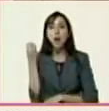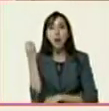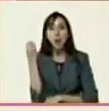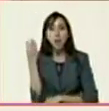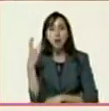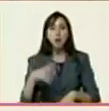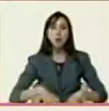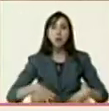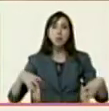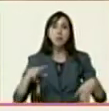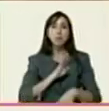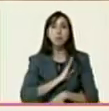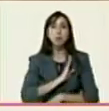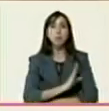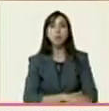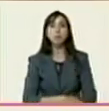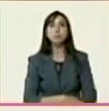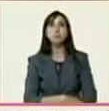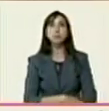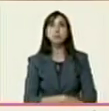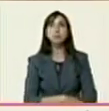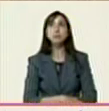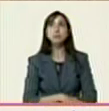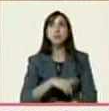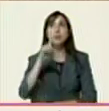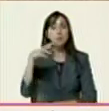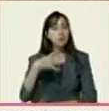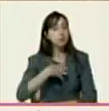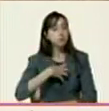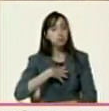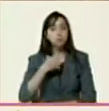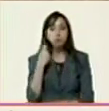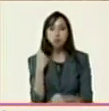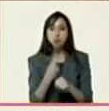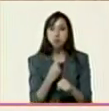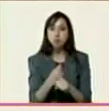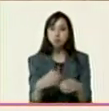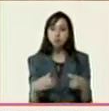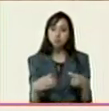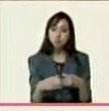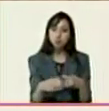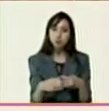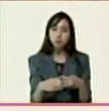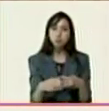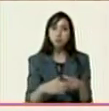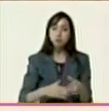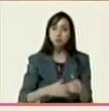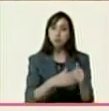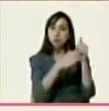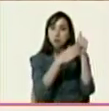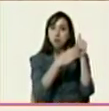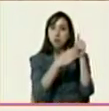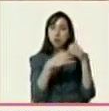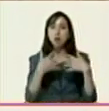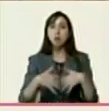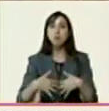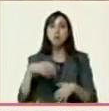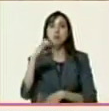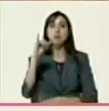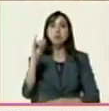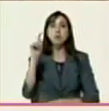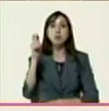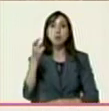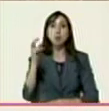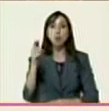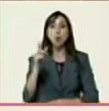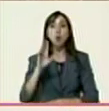sobre la inhabilitación también de la directiva de Citgo, esta pues nombrada por el diputado en desacato Juan Guaidó.